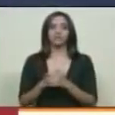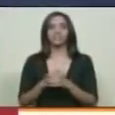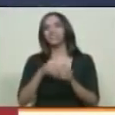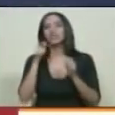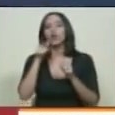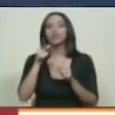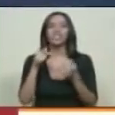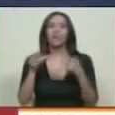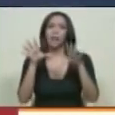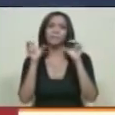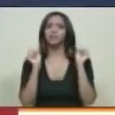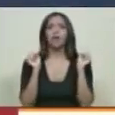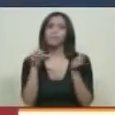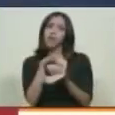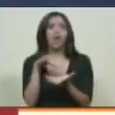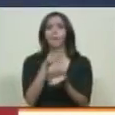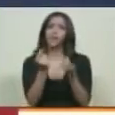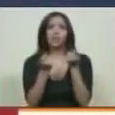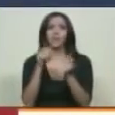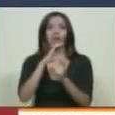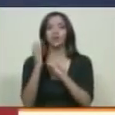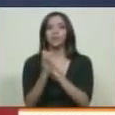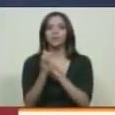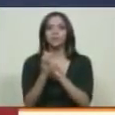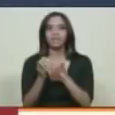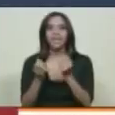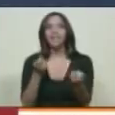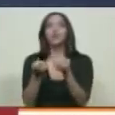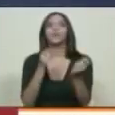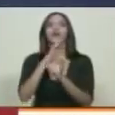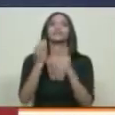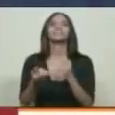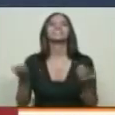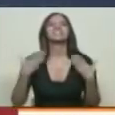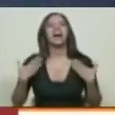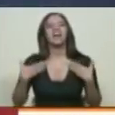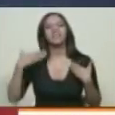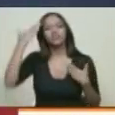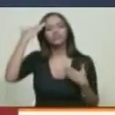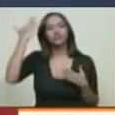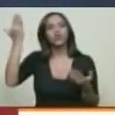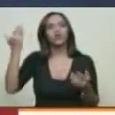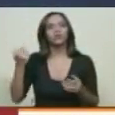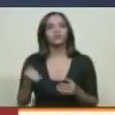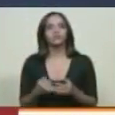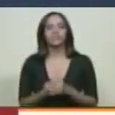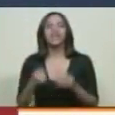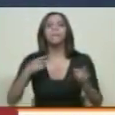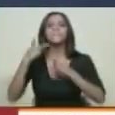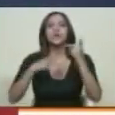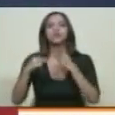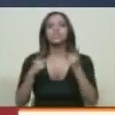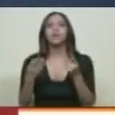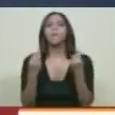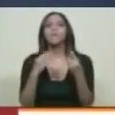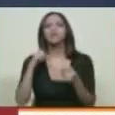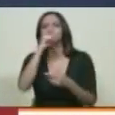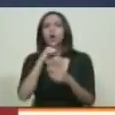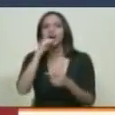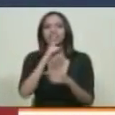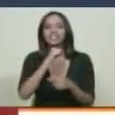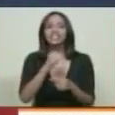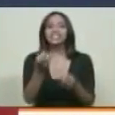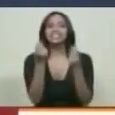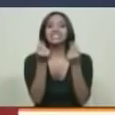han comprendido el problema de la economía cultural. Economía cultural, sabemos nosotros, hermano, que producimos bastantes conciertos sin